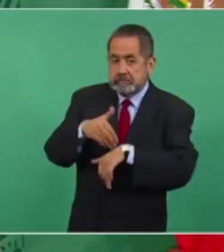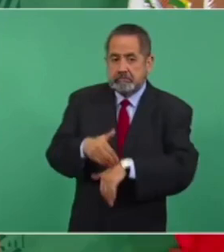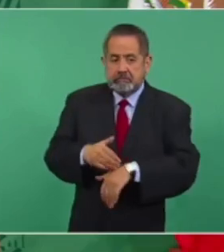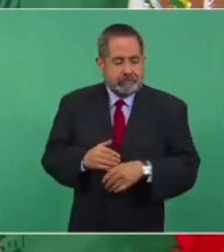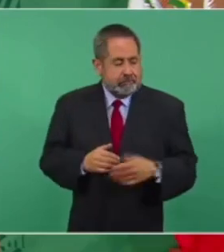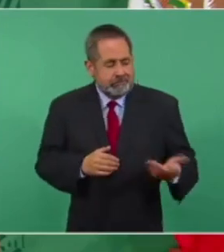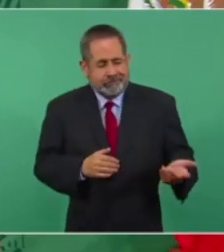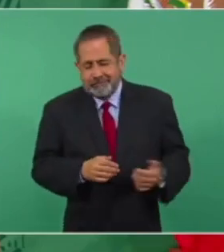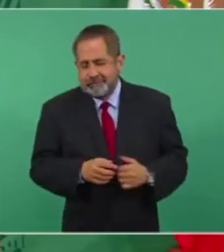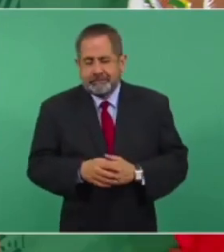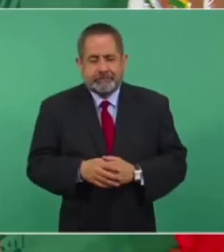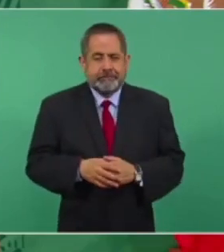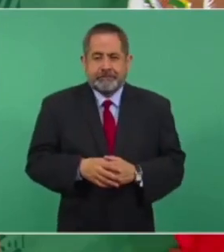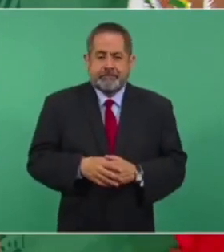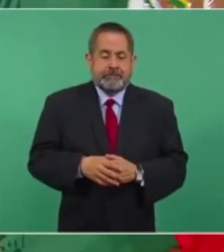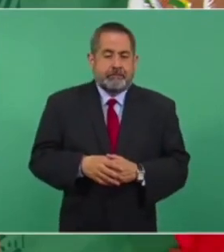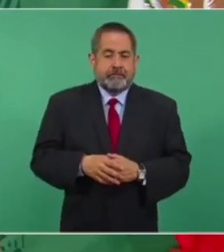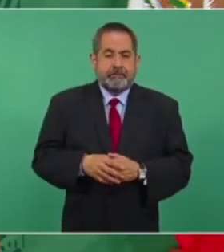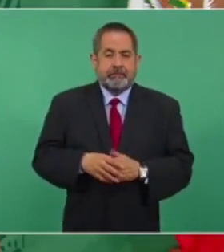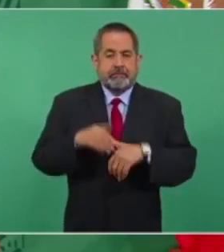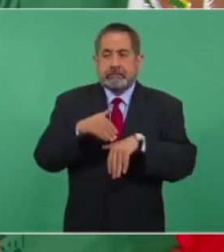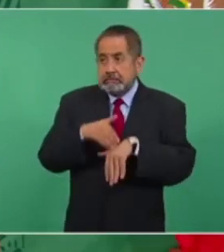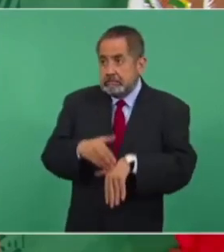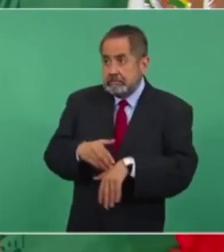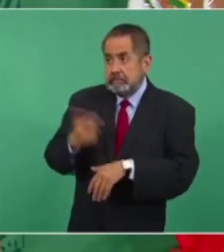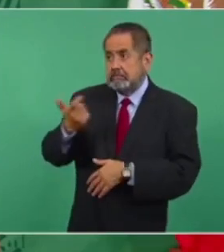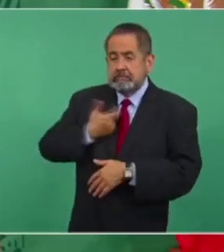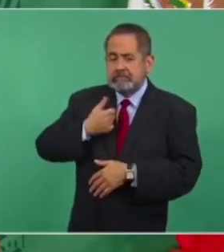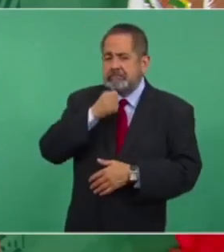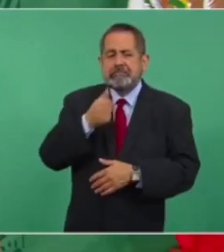Ahí ni siquiera por dinero,